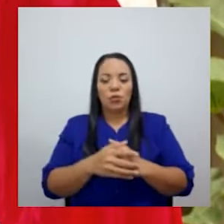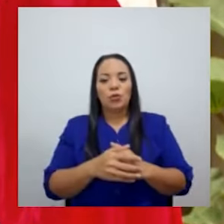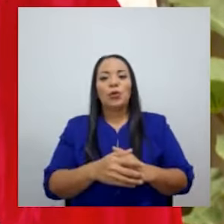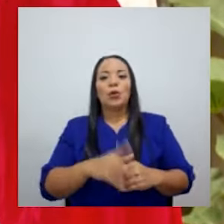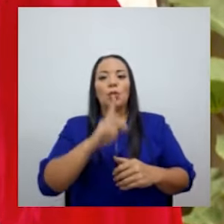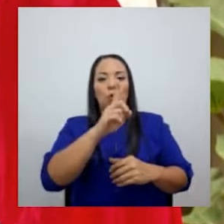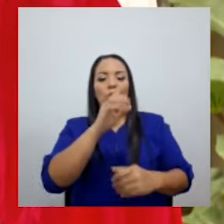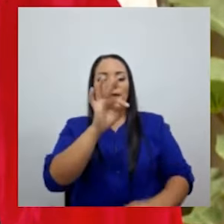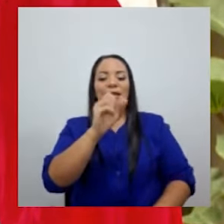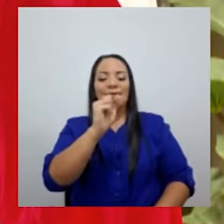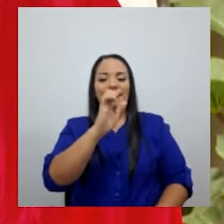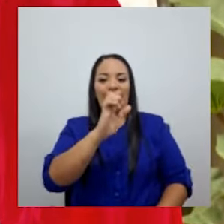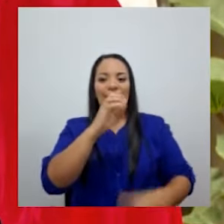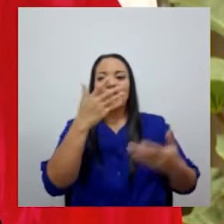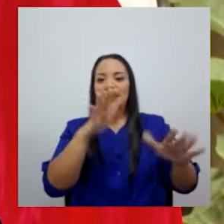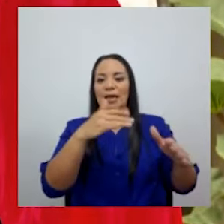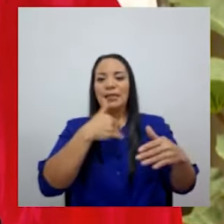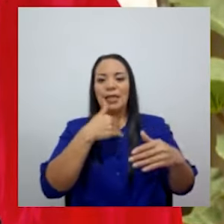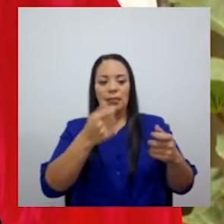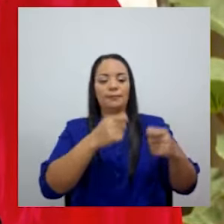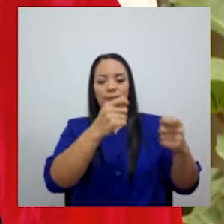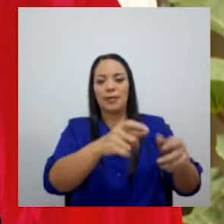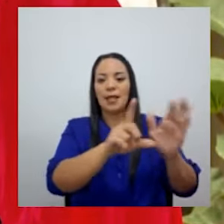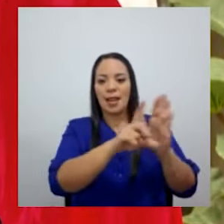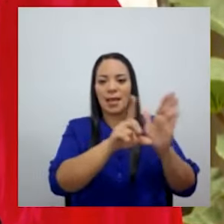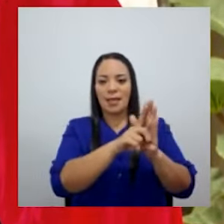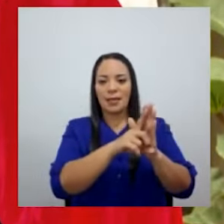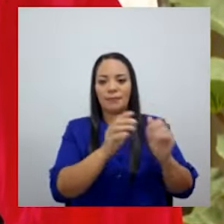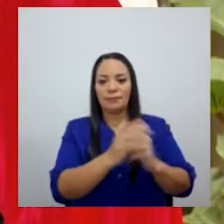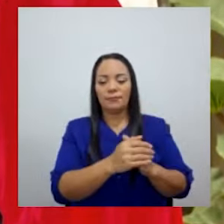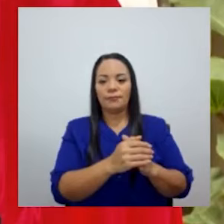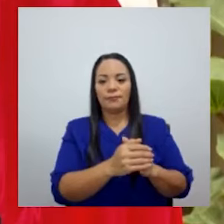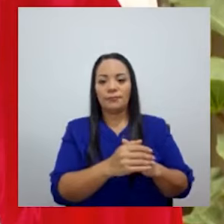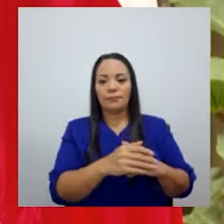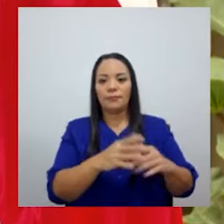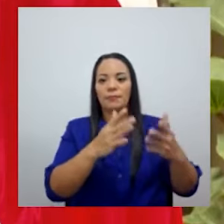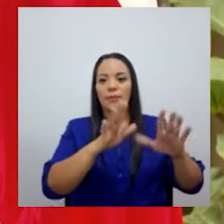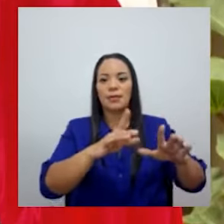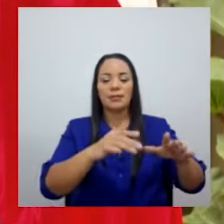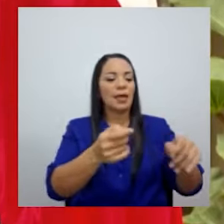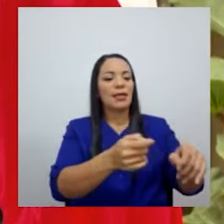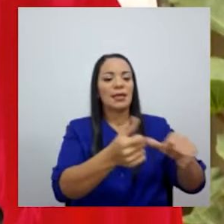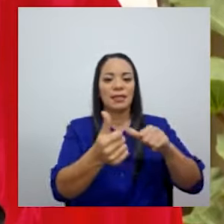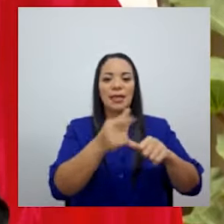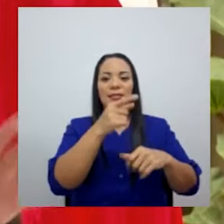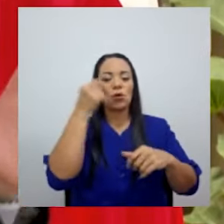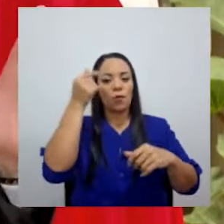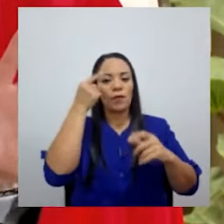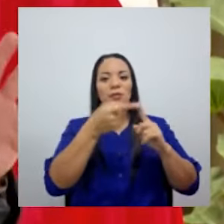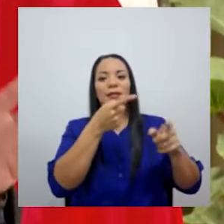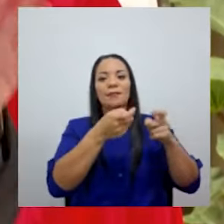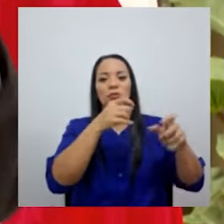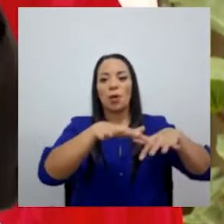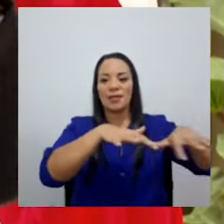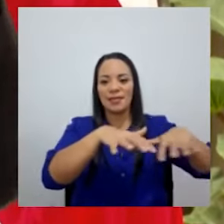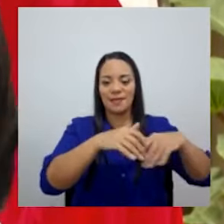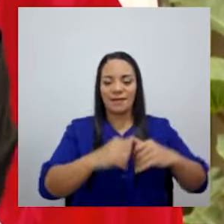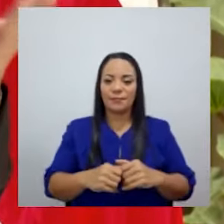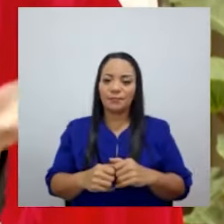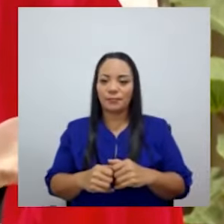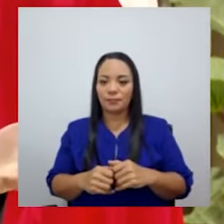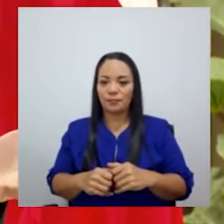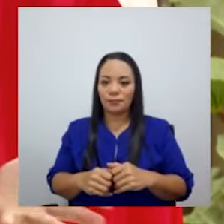tribunal tiene una ley nada más para quitar ese gobierno de la administración activa. Y el que diga,